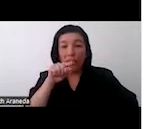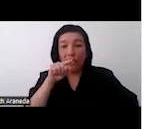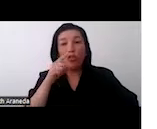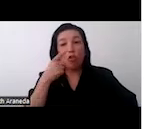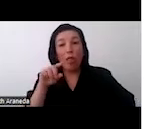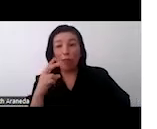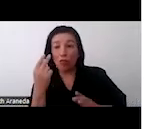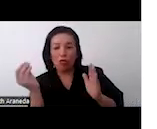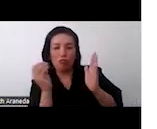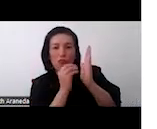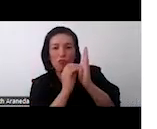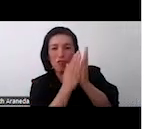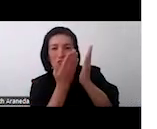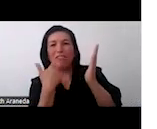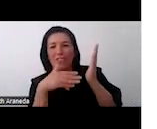lámina.